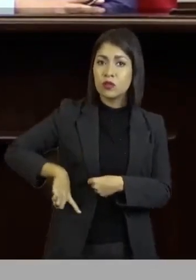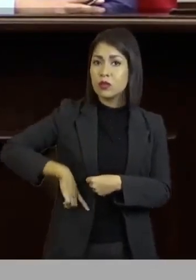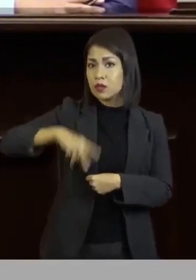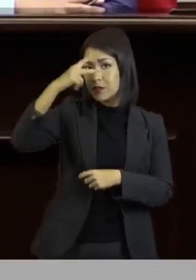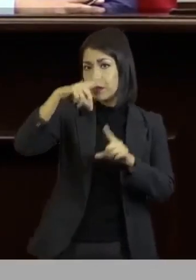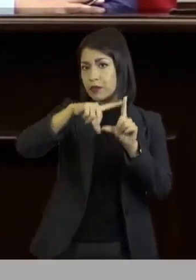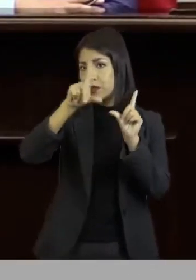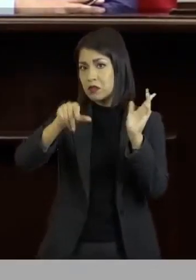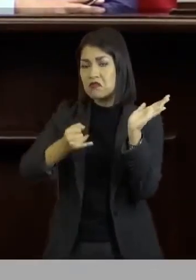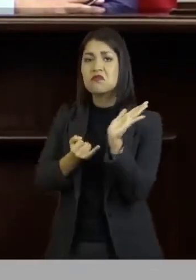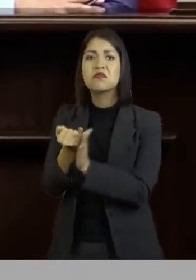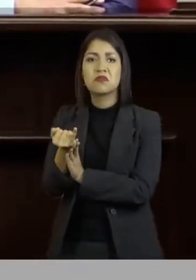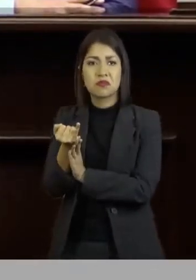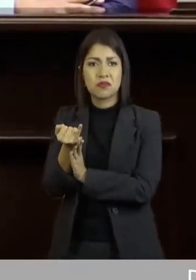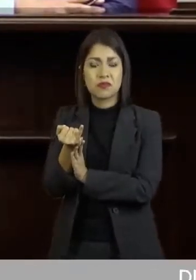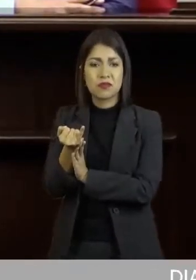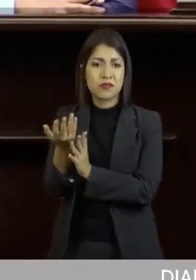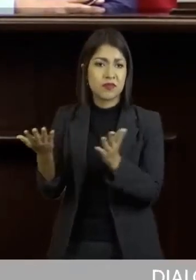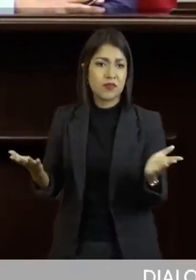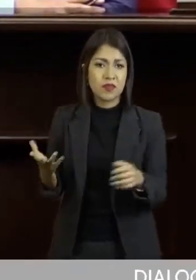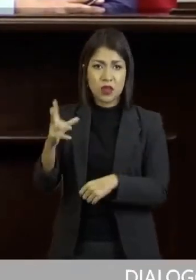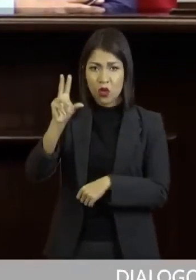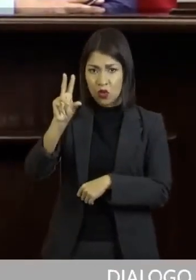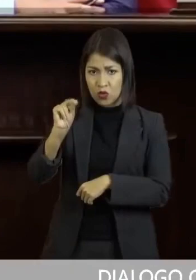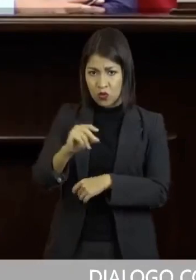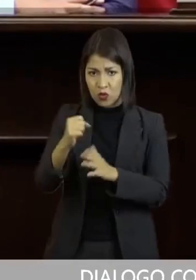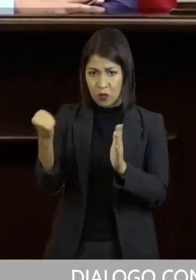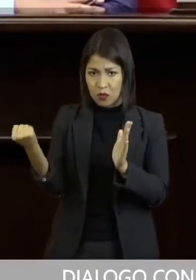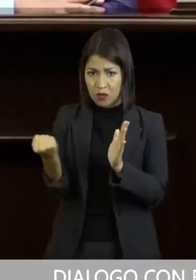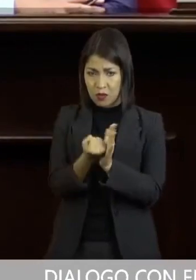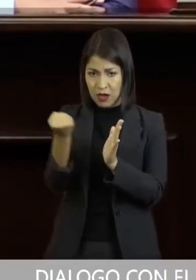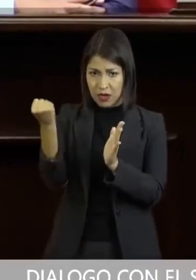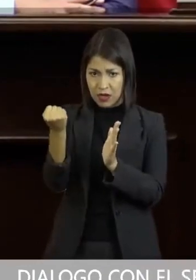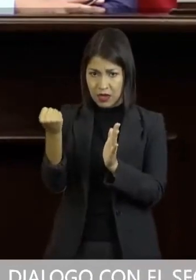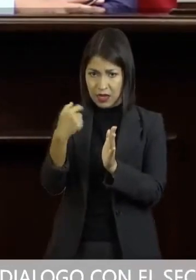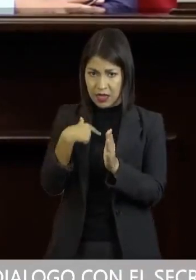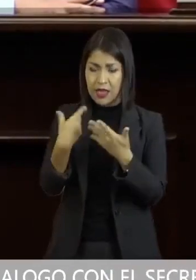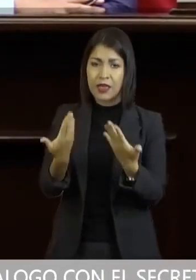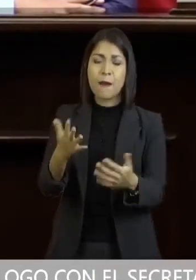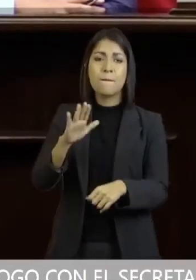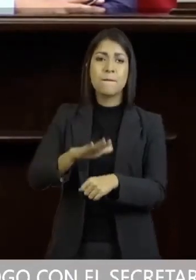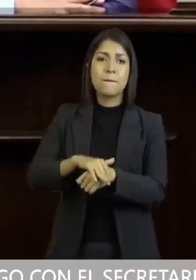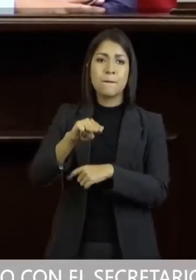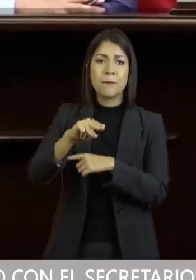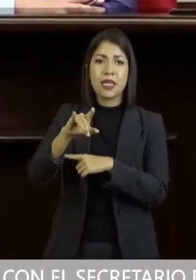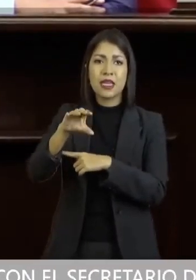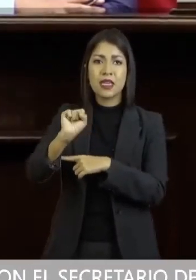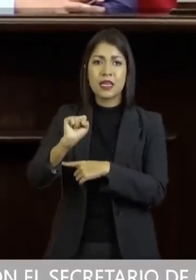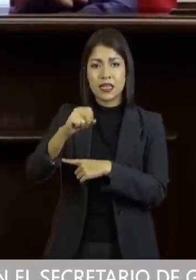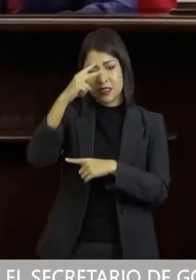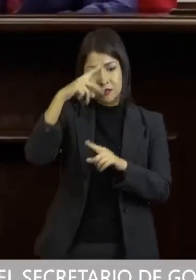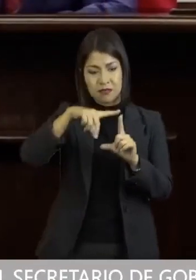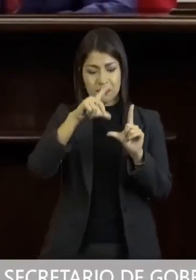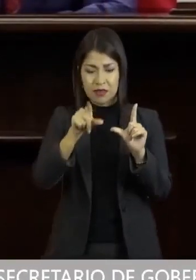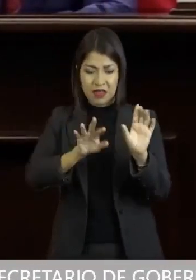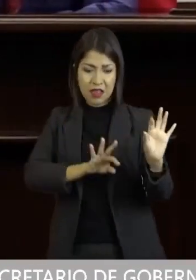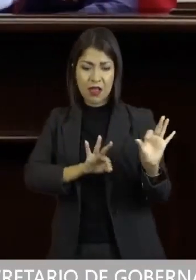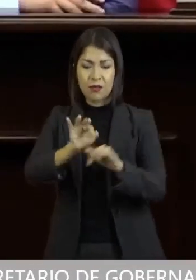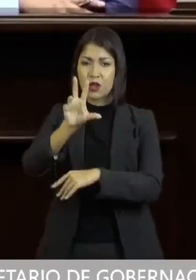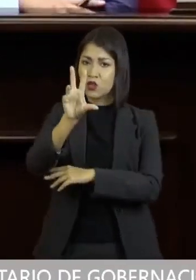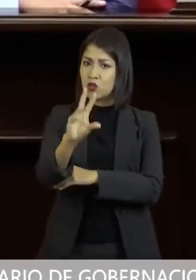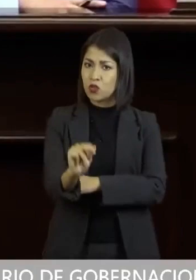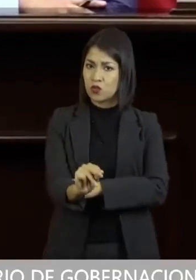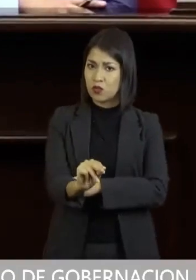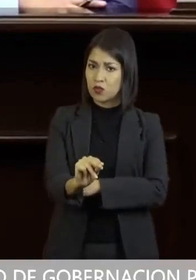la decisión de no autorizar la explotación de más minas en territorio nacional.